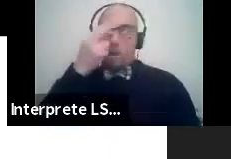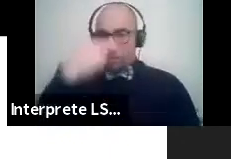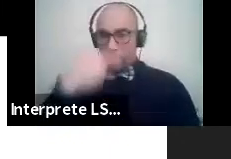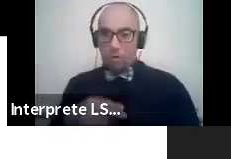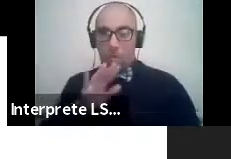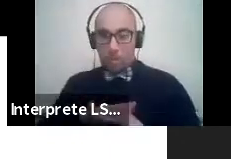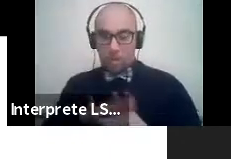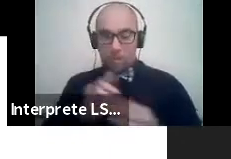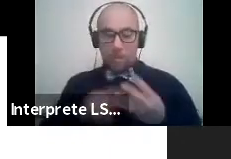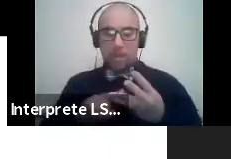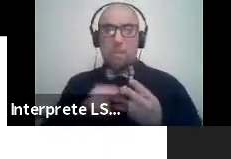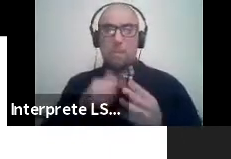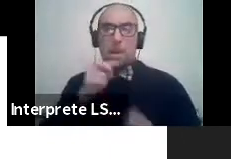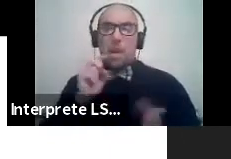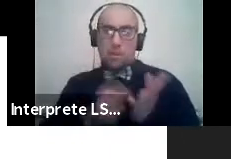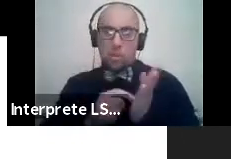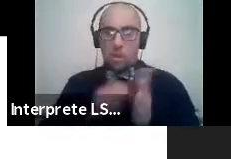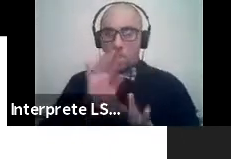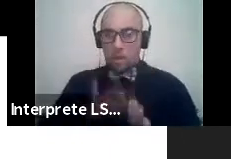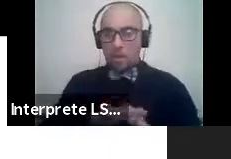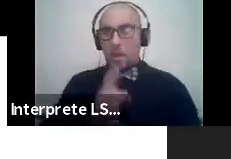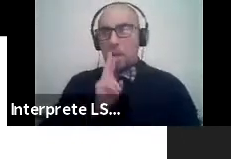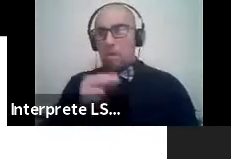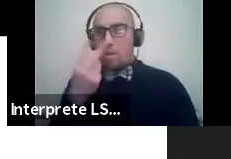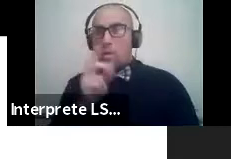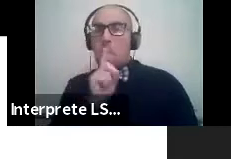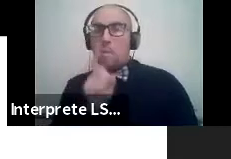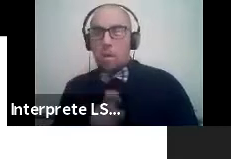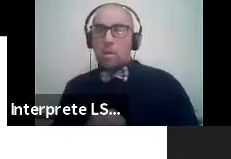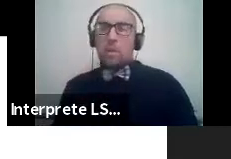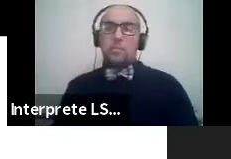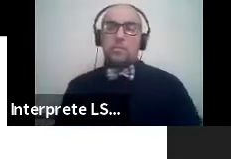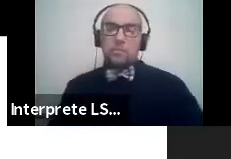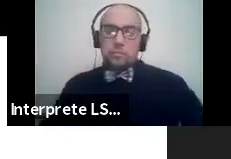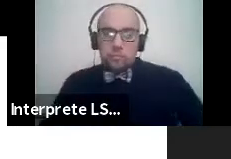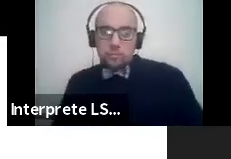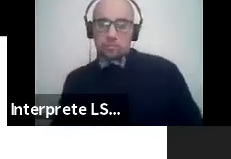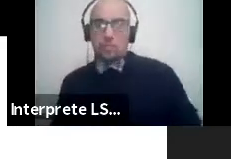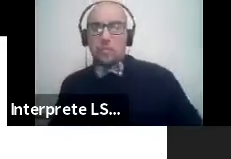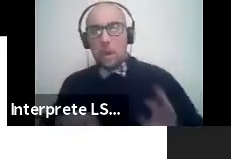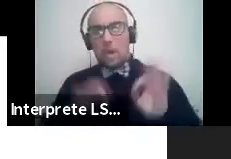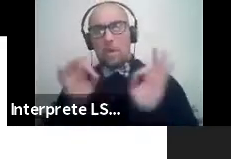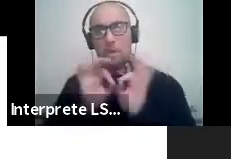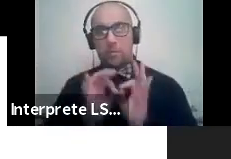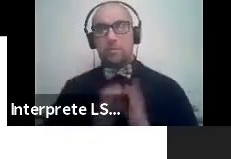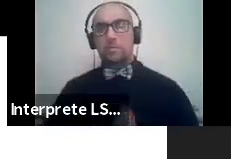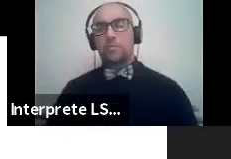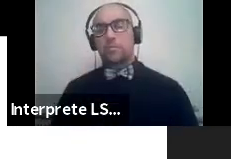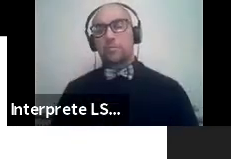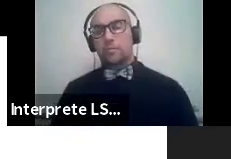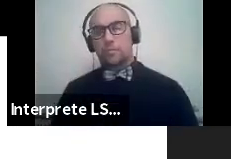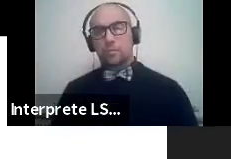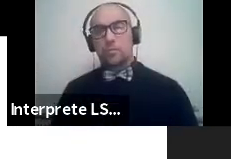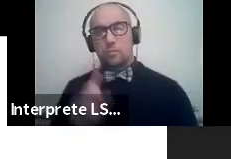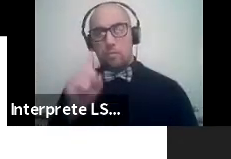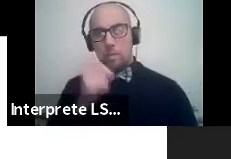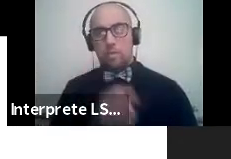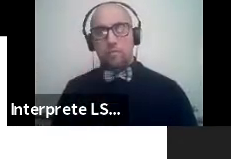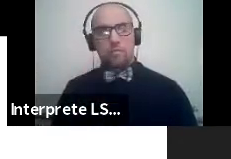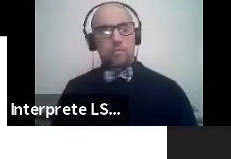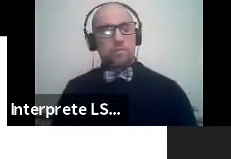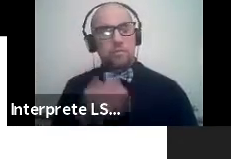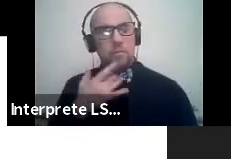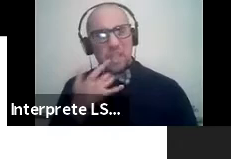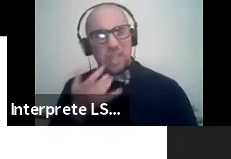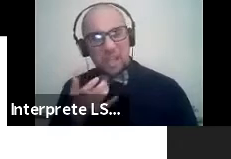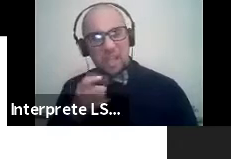matemático. Y contestamos dos grandes preguntas sobre las cuales les voy a contar la respuesta. Uno, ¿qué es lo que se